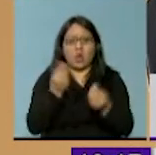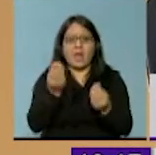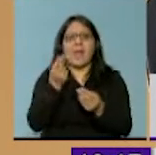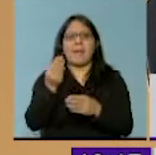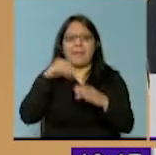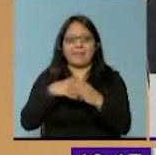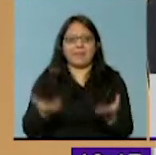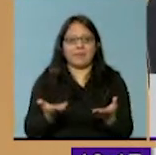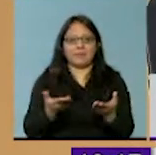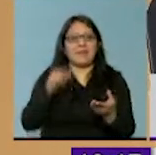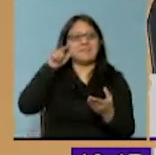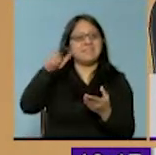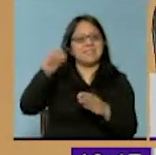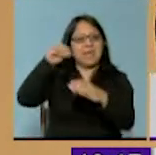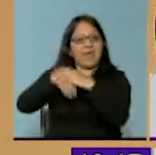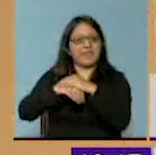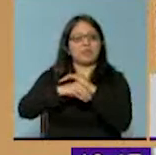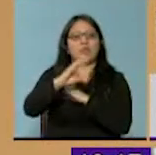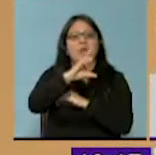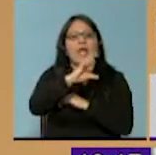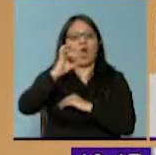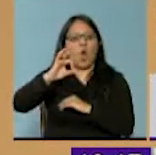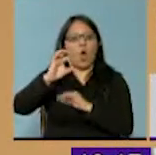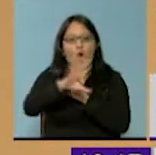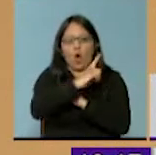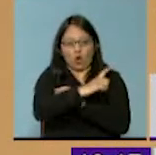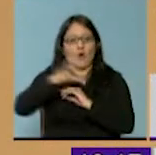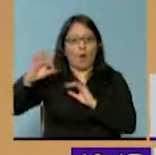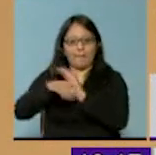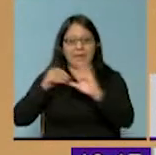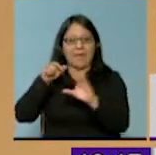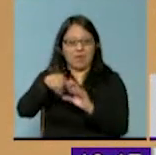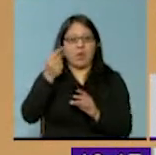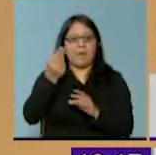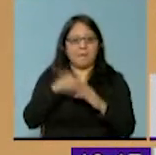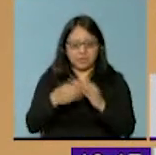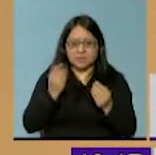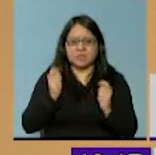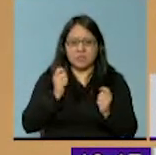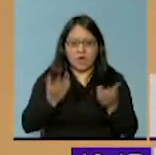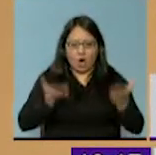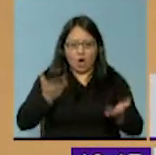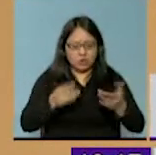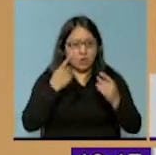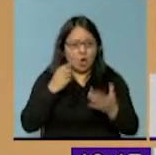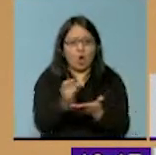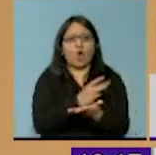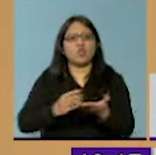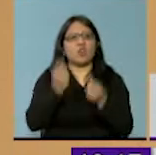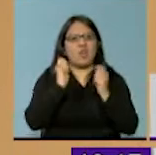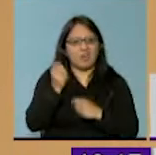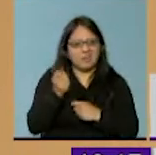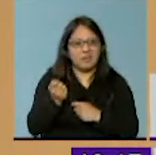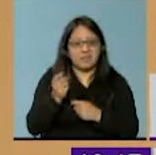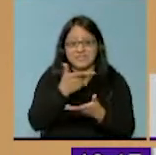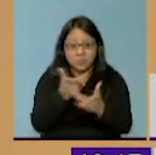Si esto lo maneja la cooperadora, ¿dónde está la cooperadora? ¿Dónde están los números? ¿Dónde está la rendición de cuenta? La rendición en cuenta, ¿en base a qué se hace